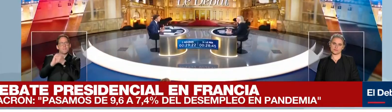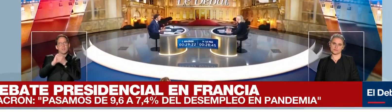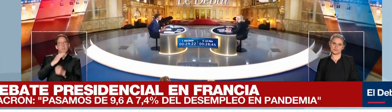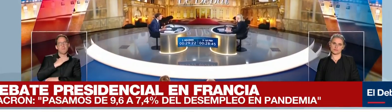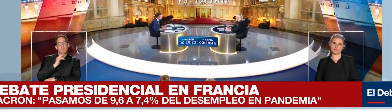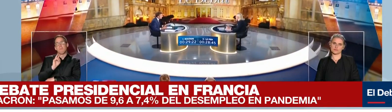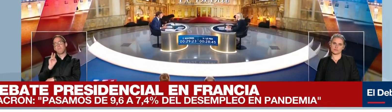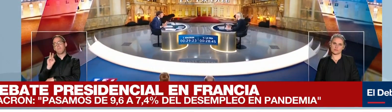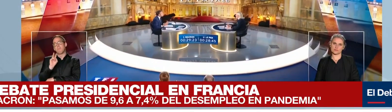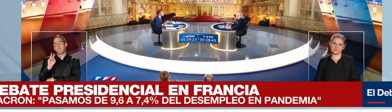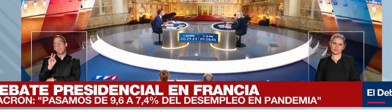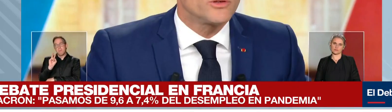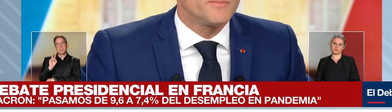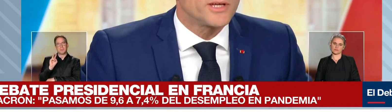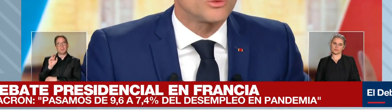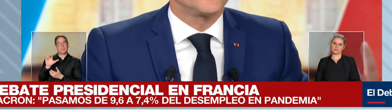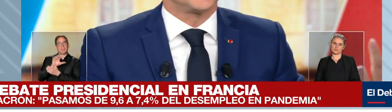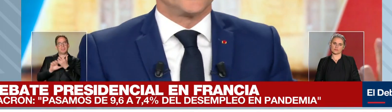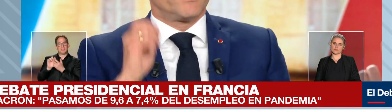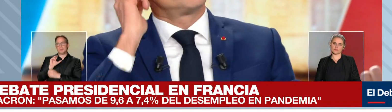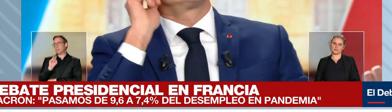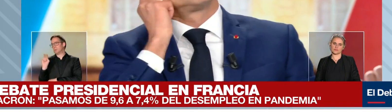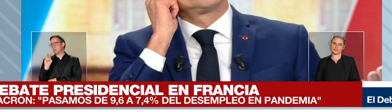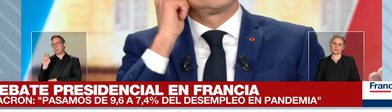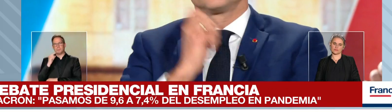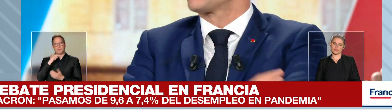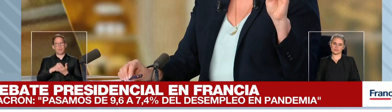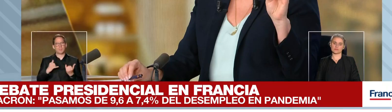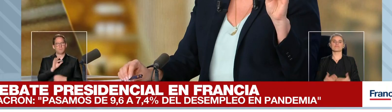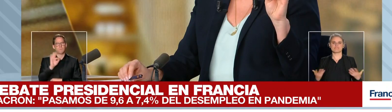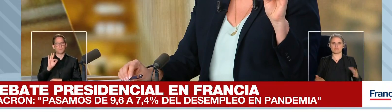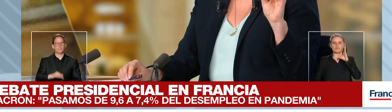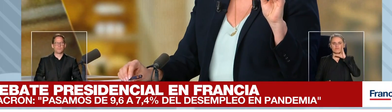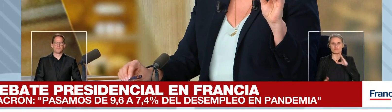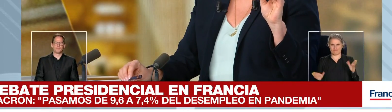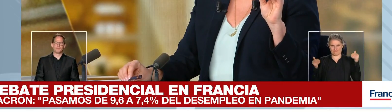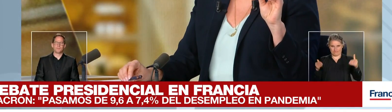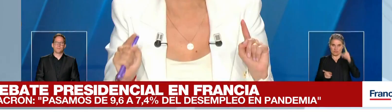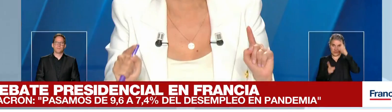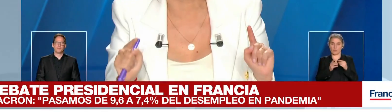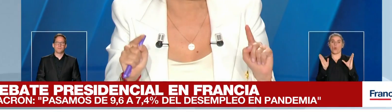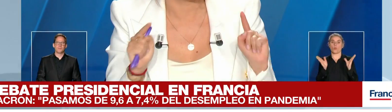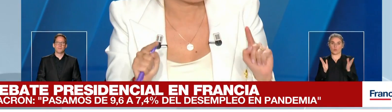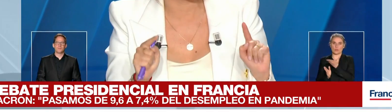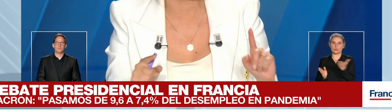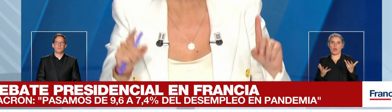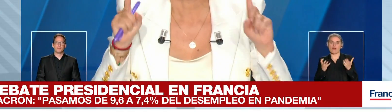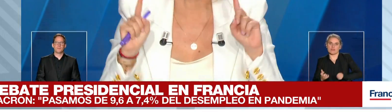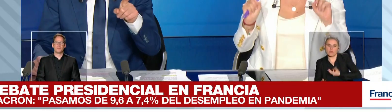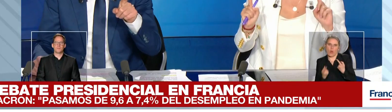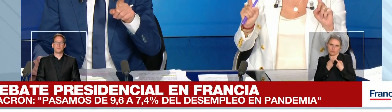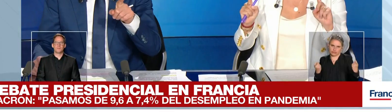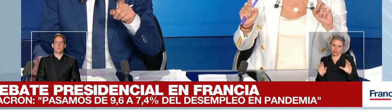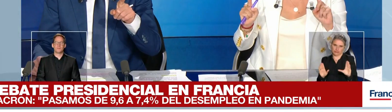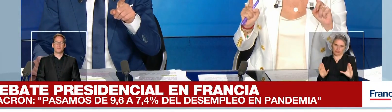cuando yo veo cómo manejaron la crisis del COVID, me siento orgulloso de la manera como nosotros lo hicimos. Bueno, podemos pasar al tema del hospital. Hay muchos temas que